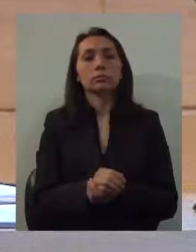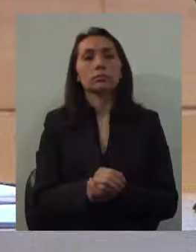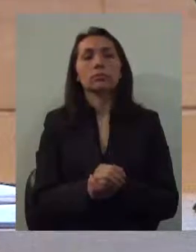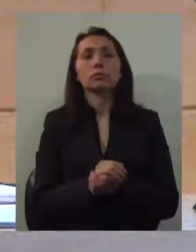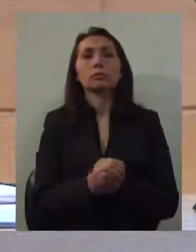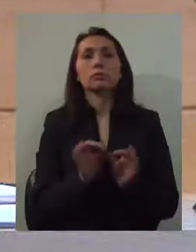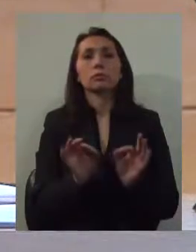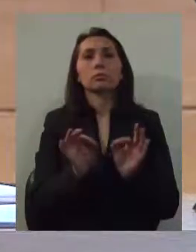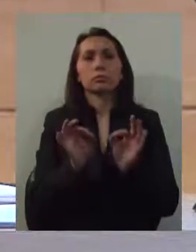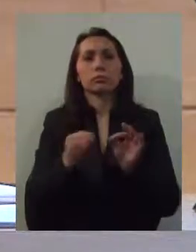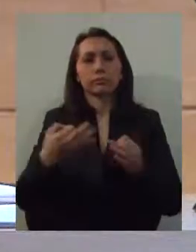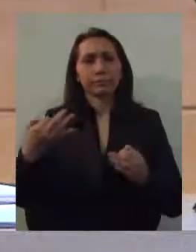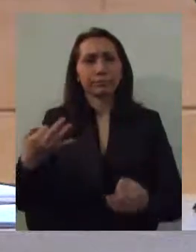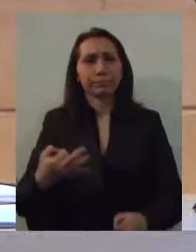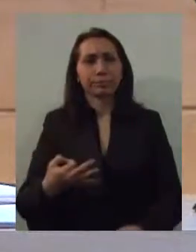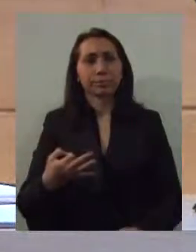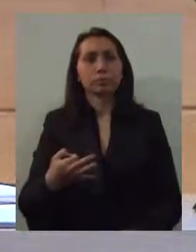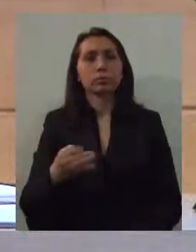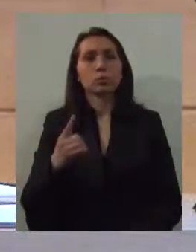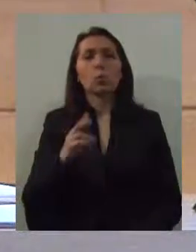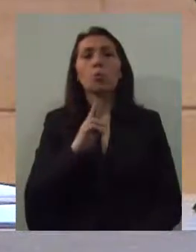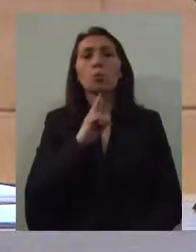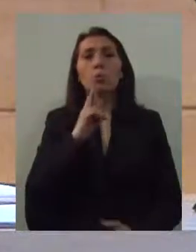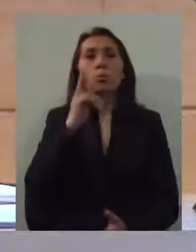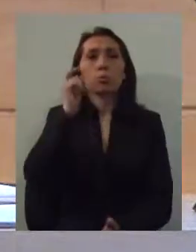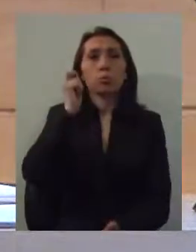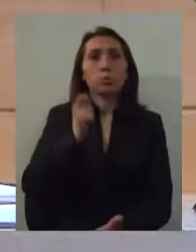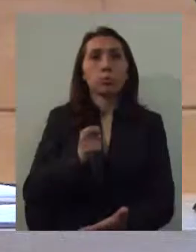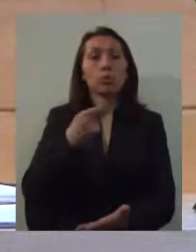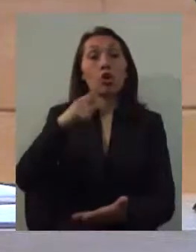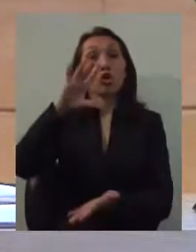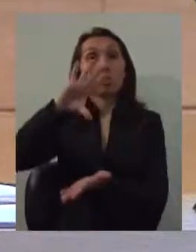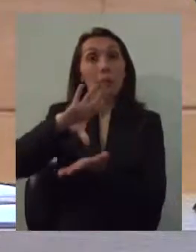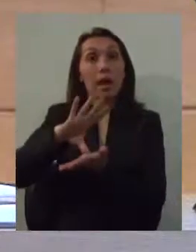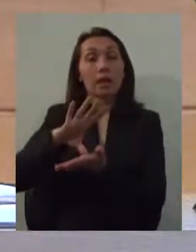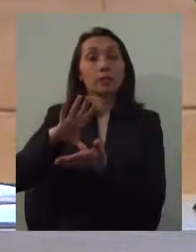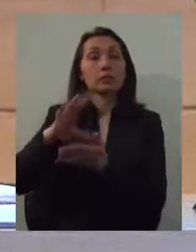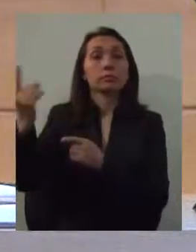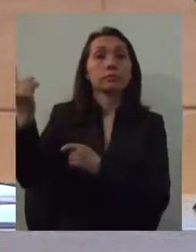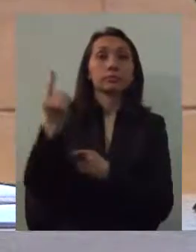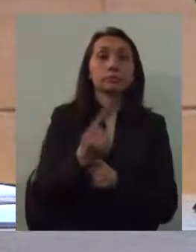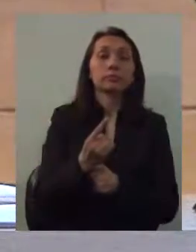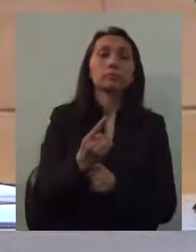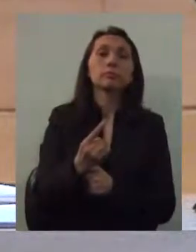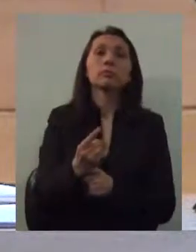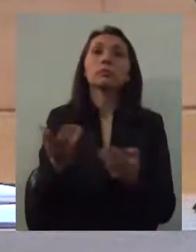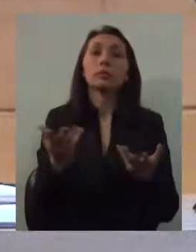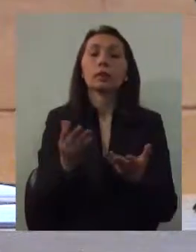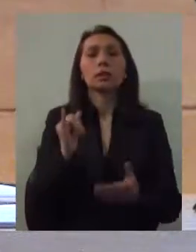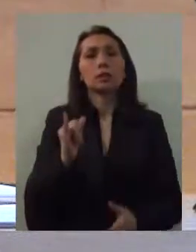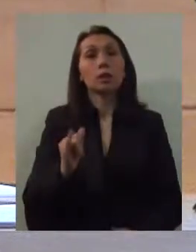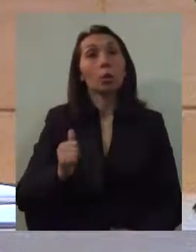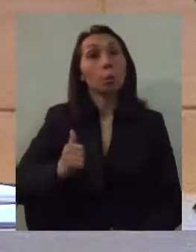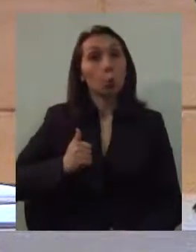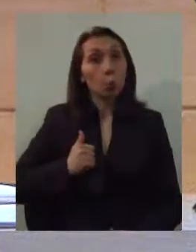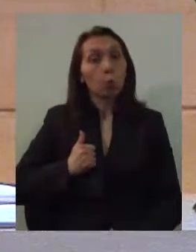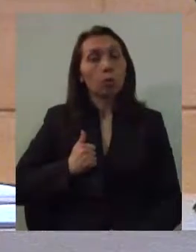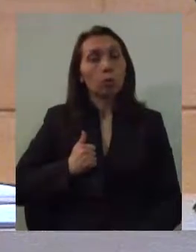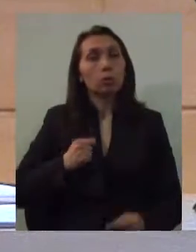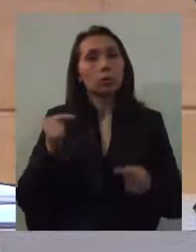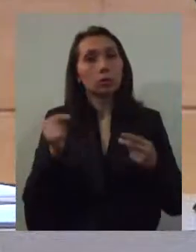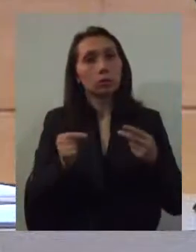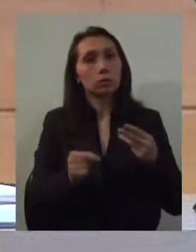investir de eficacia a una sentencia extranjera para que, si cumple con